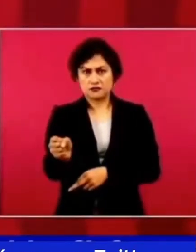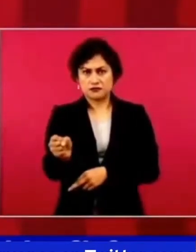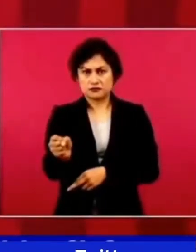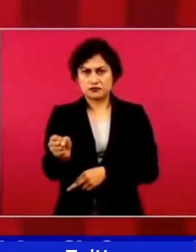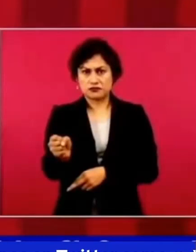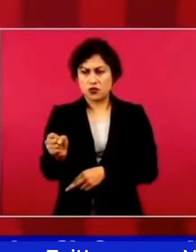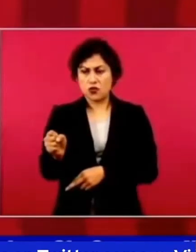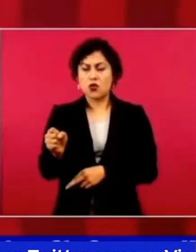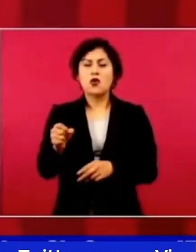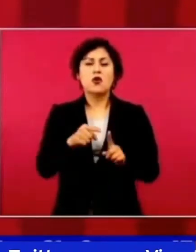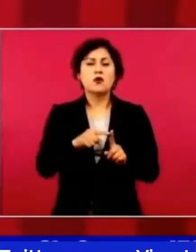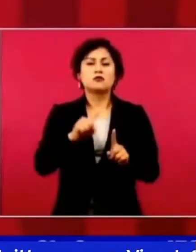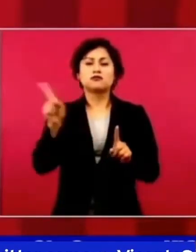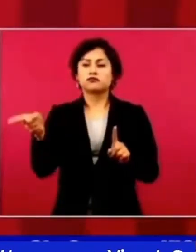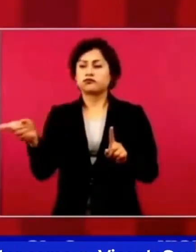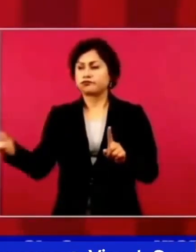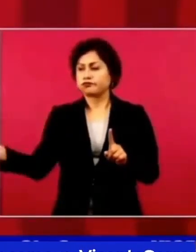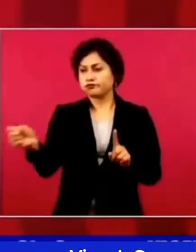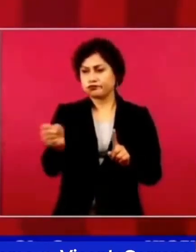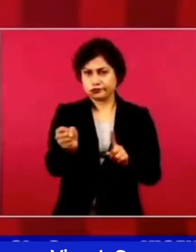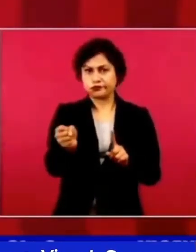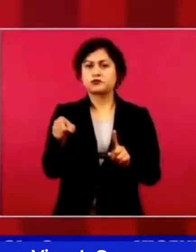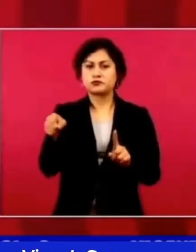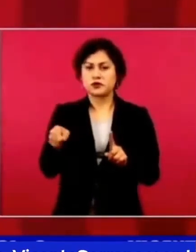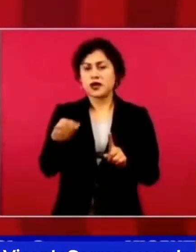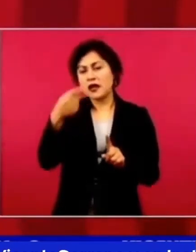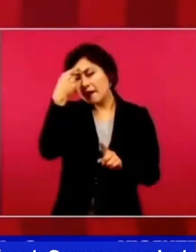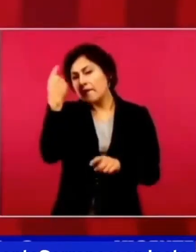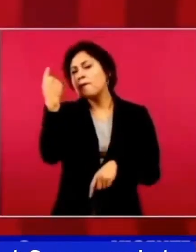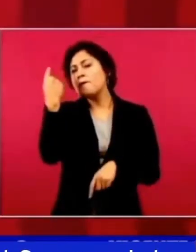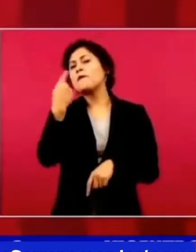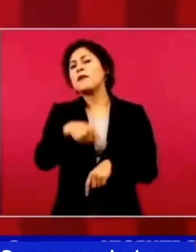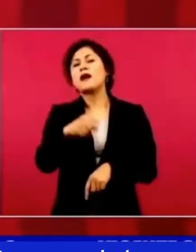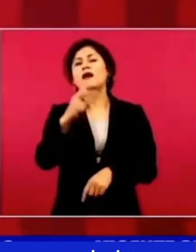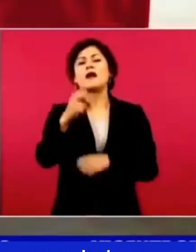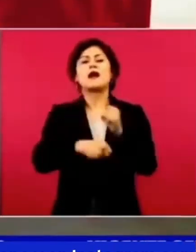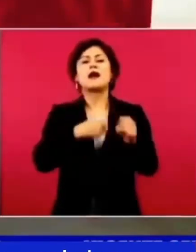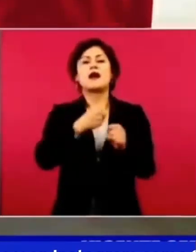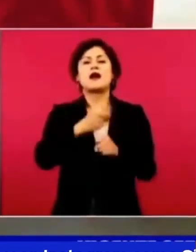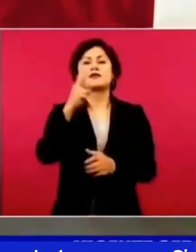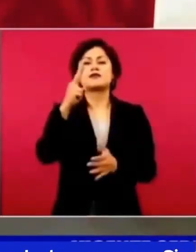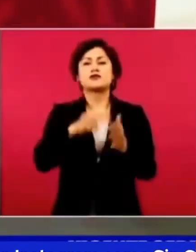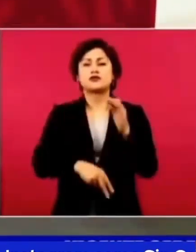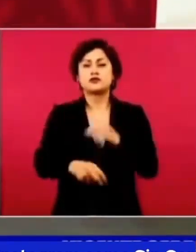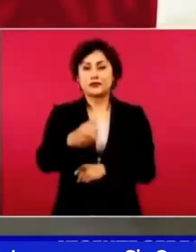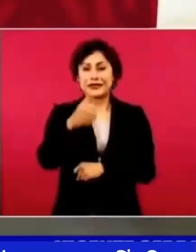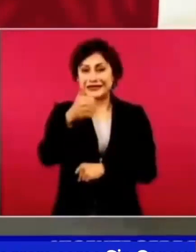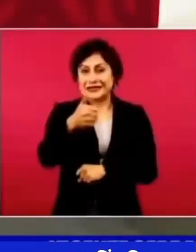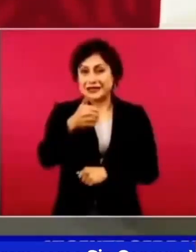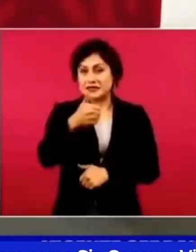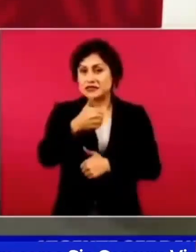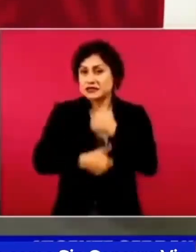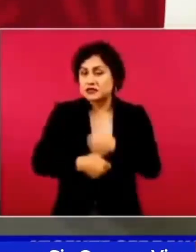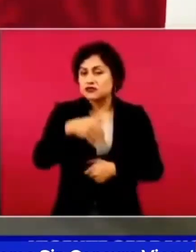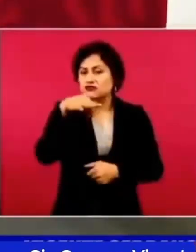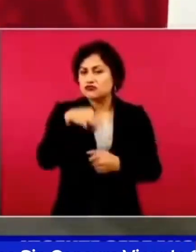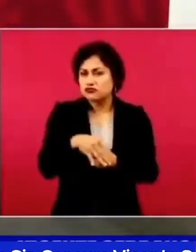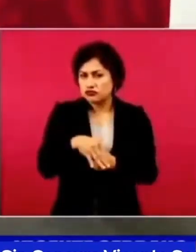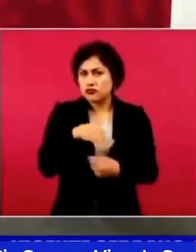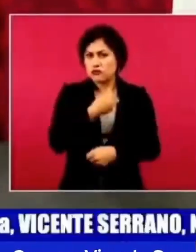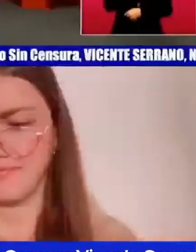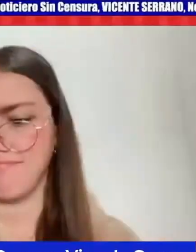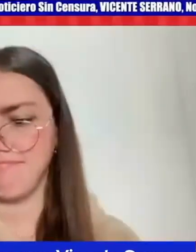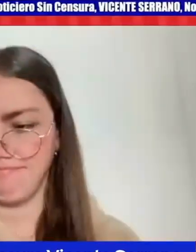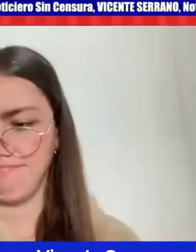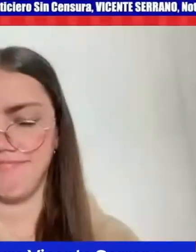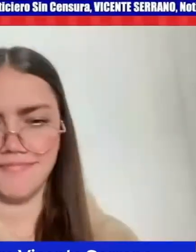fraude del 2006 en la Ya elección con presidencial. eso, ya con eso, presidente,